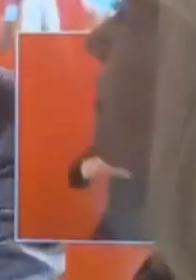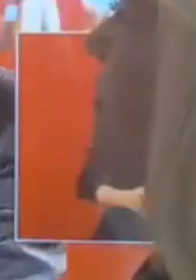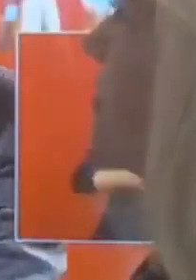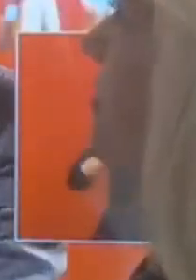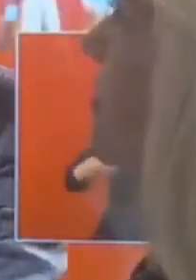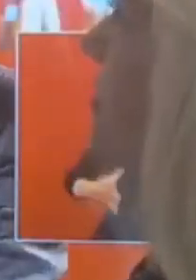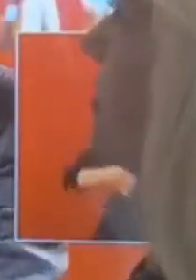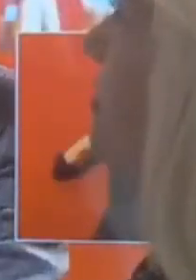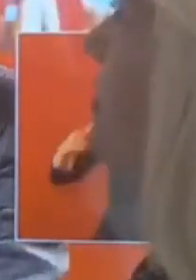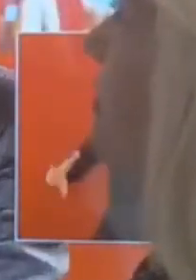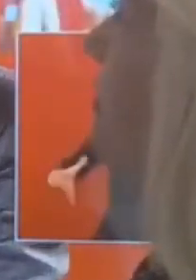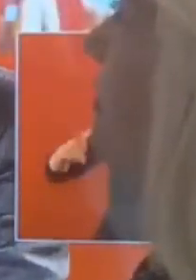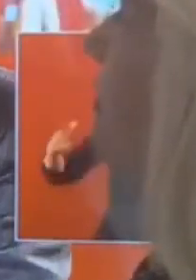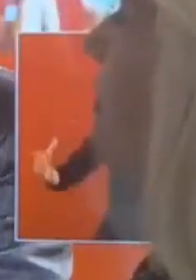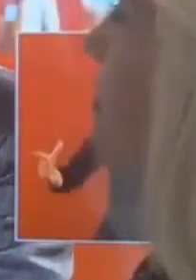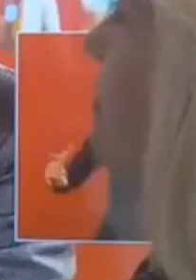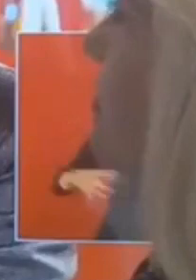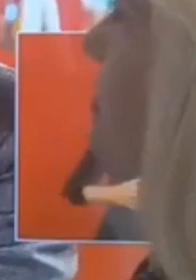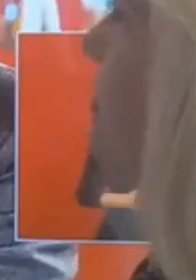por